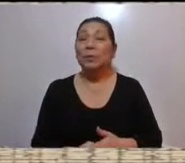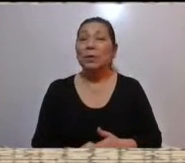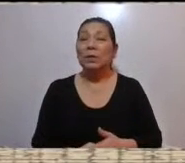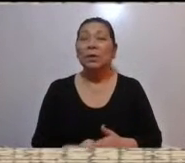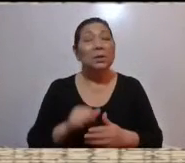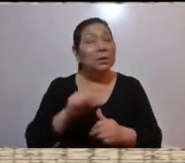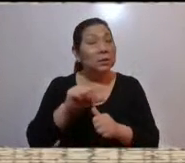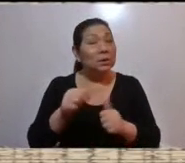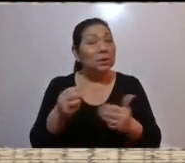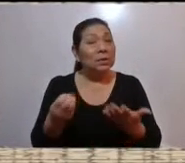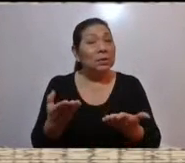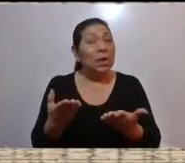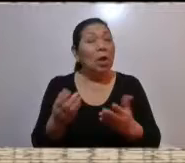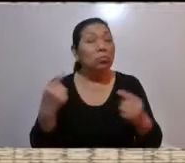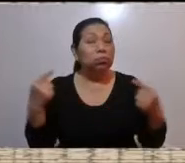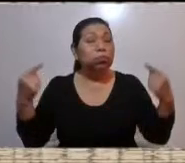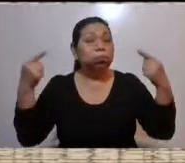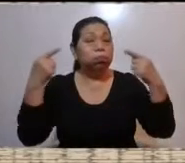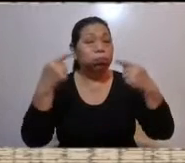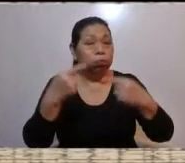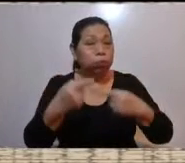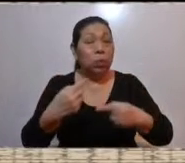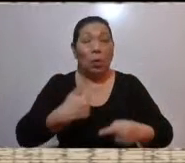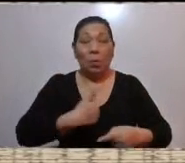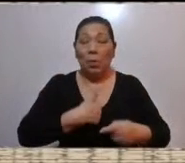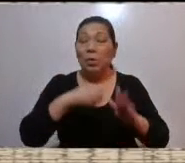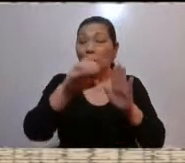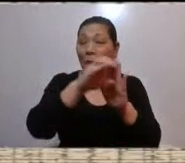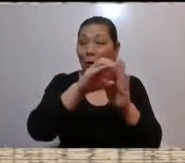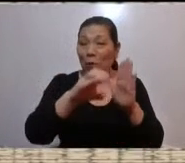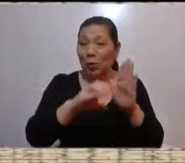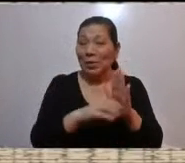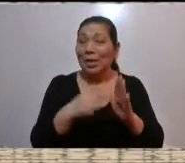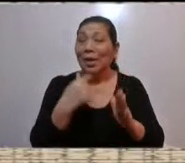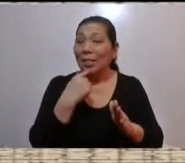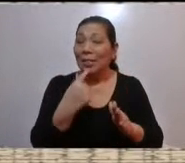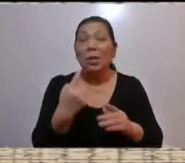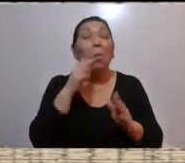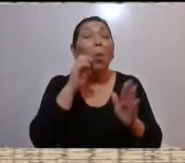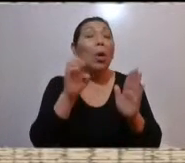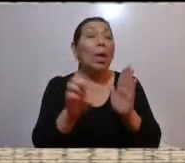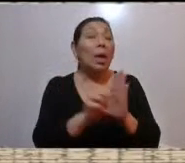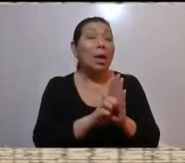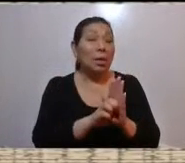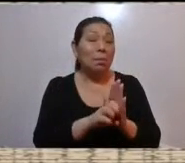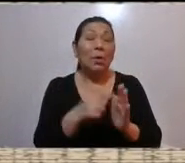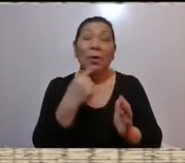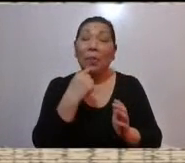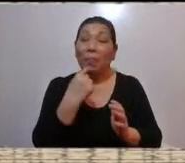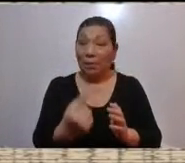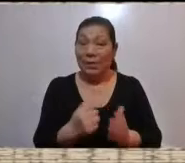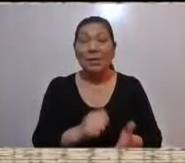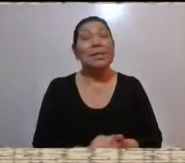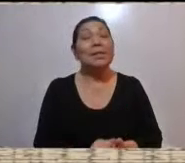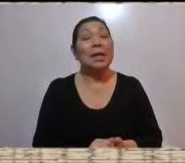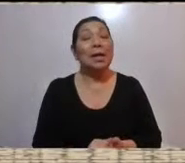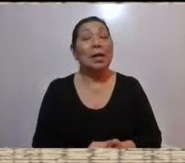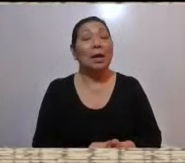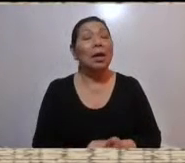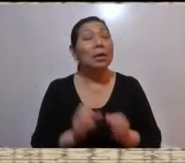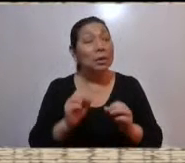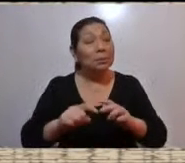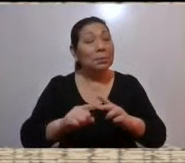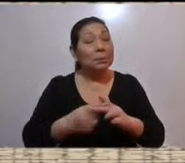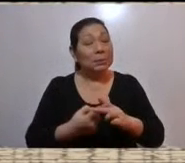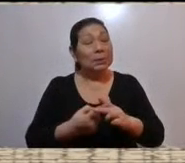pues unas circunstancias contrarias a lo que nuestra propia Constitución establece, ¿no? Por ejemplo, ello se advierte en el caso